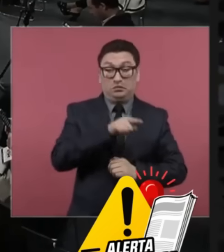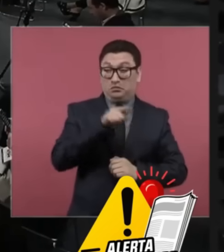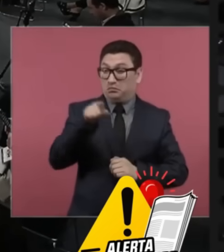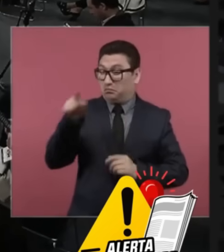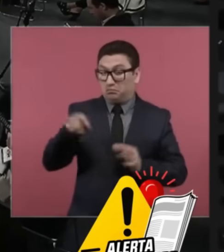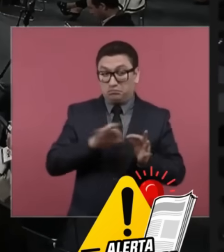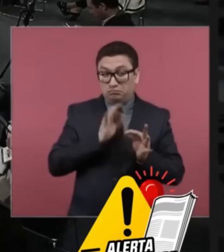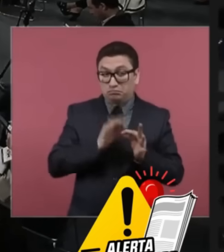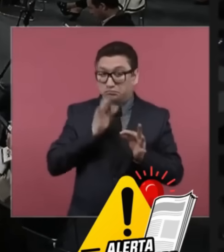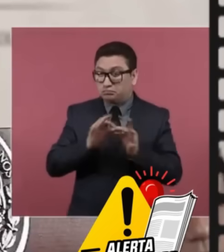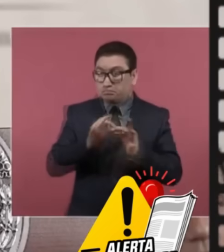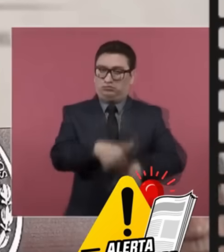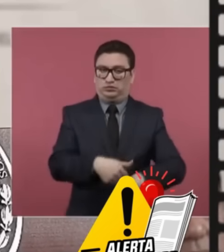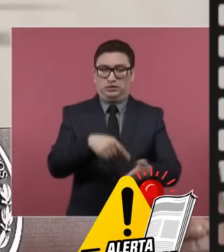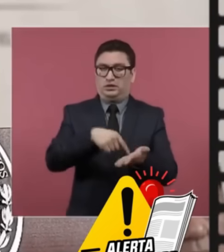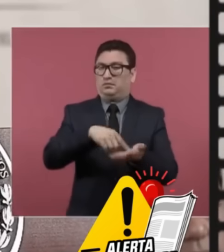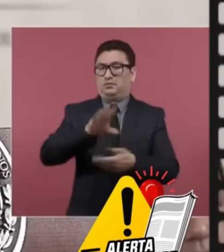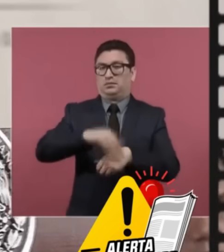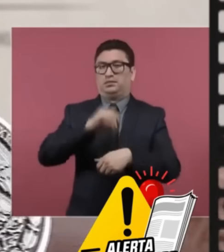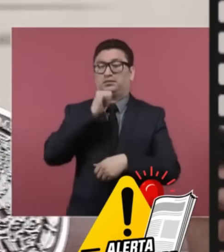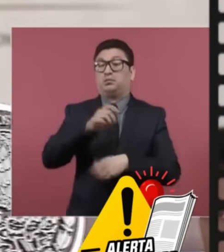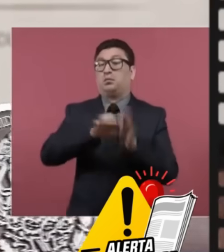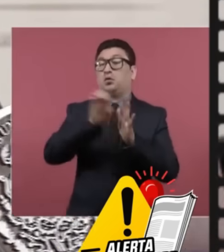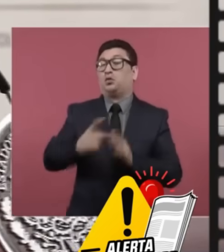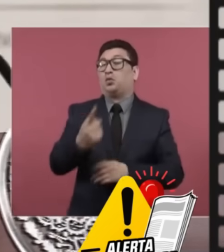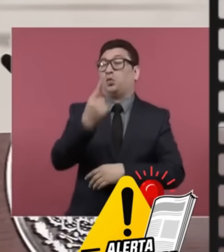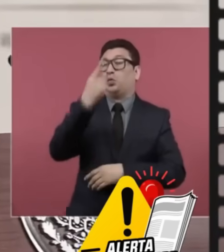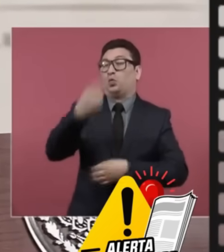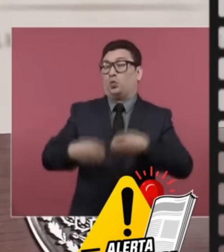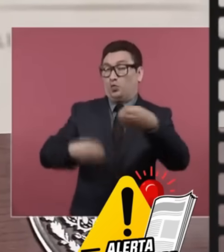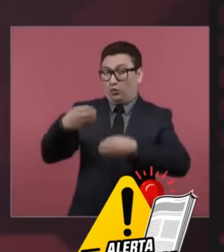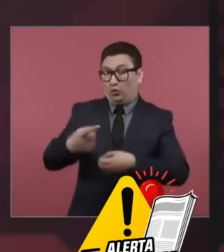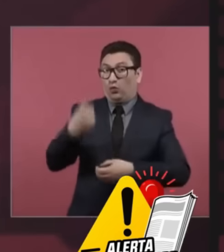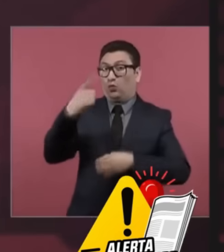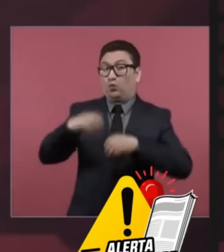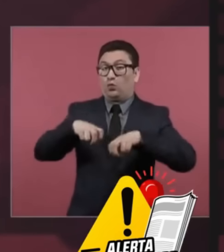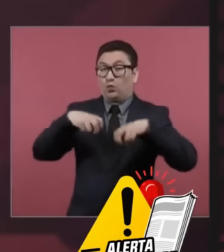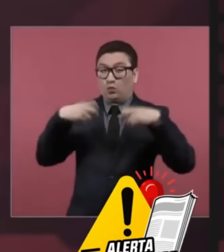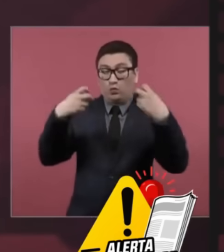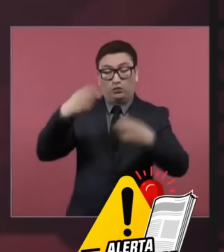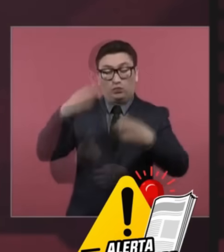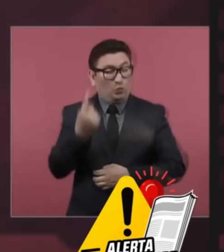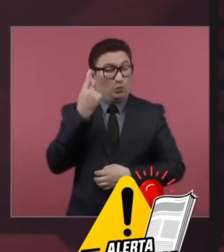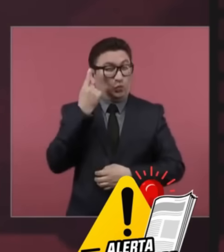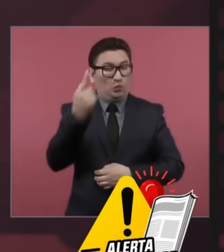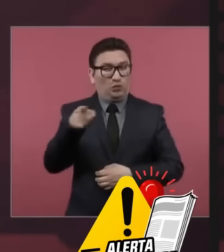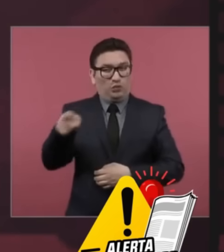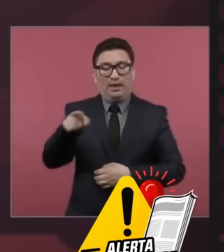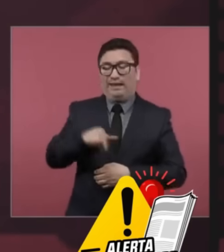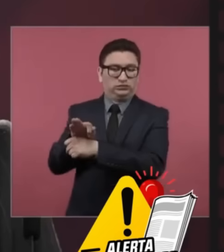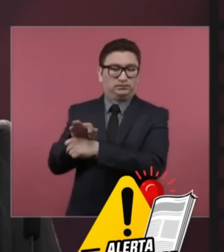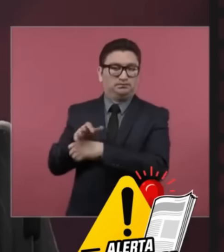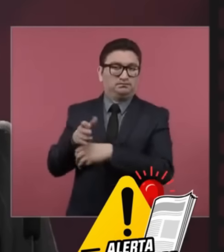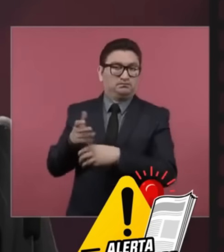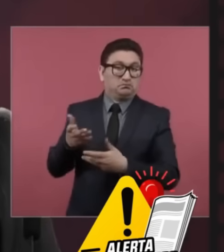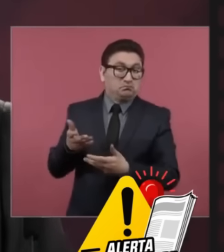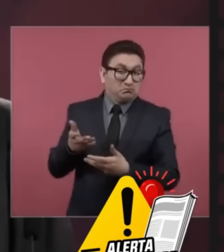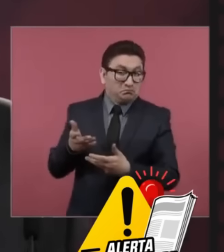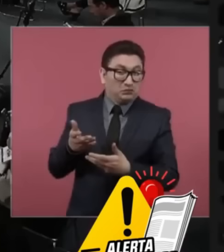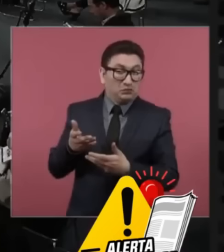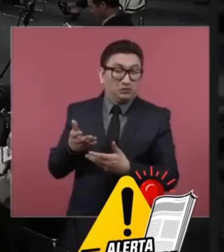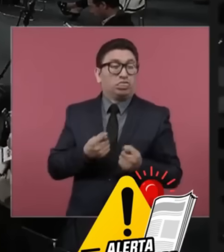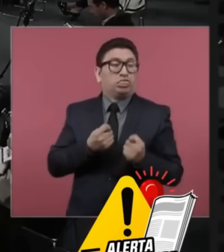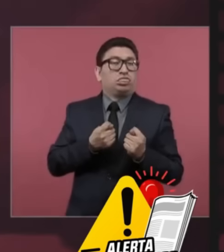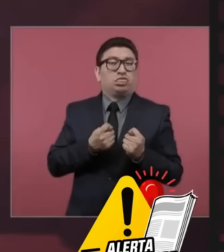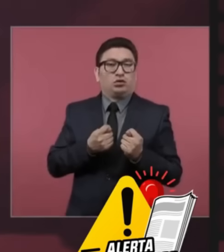incumpliendo, porque no se permite. Y si un juez, un magistrado, un ministro protege